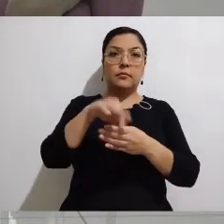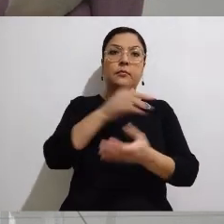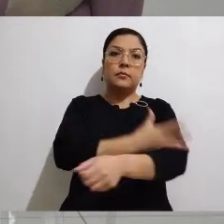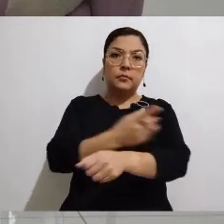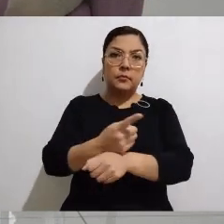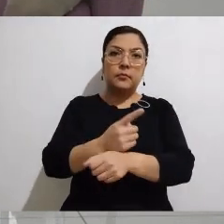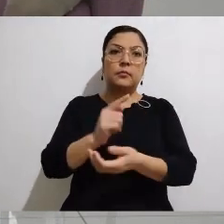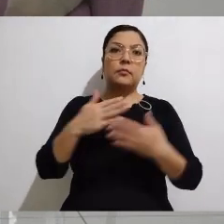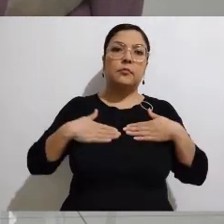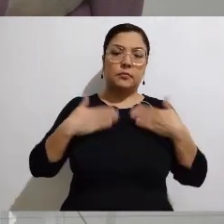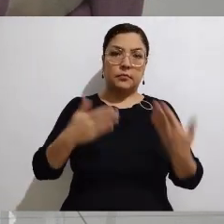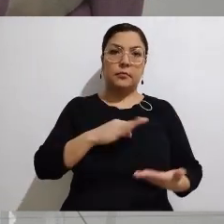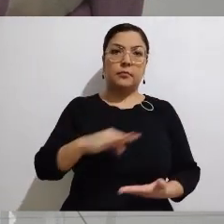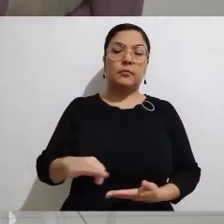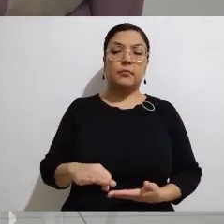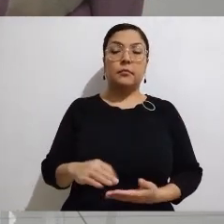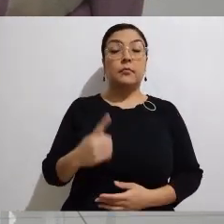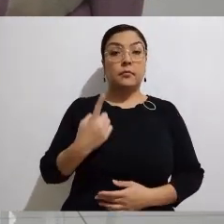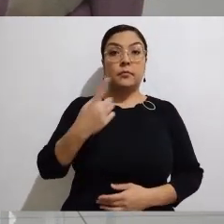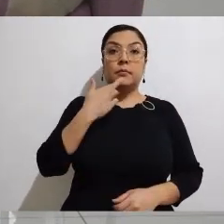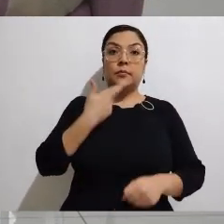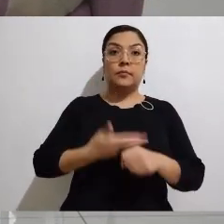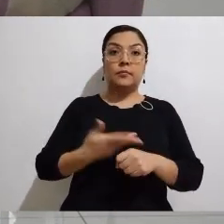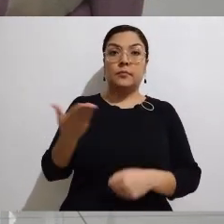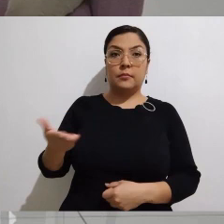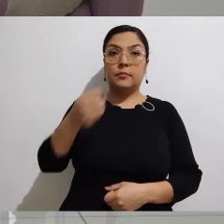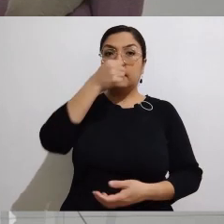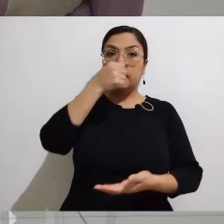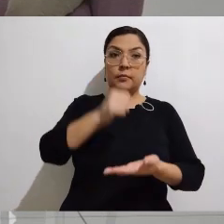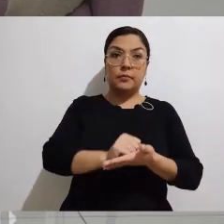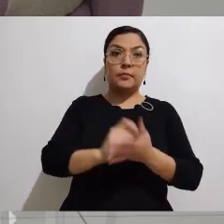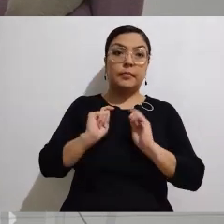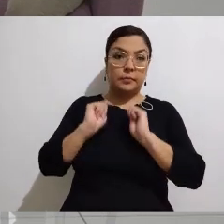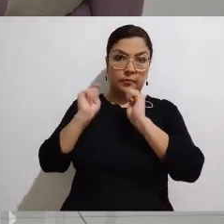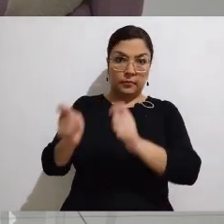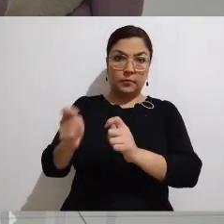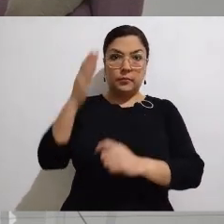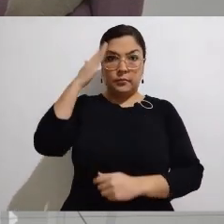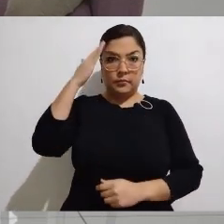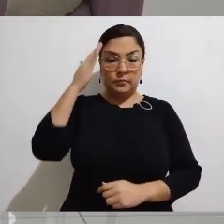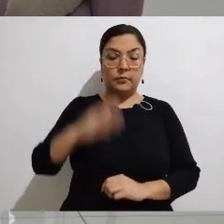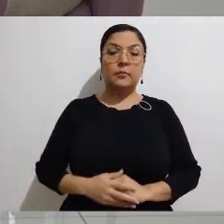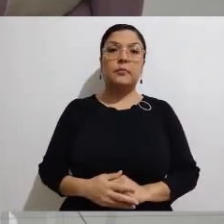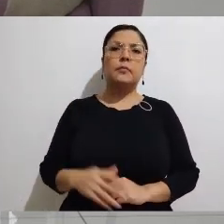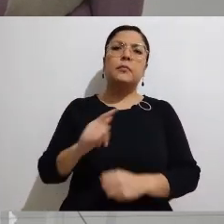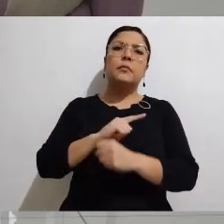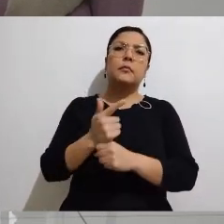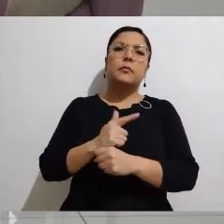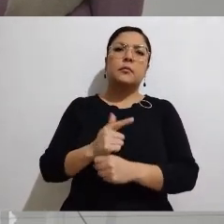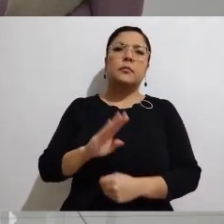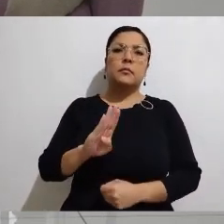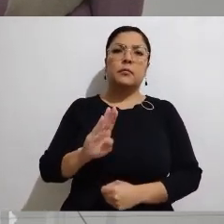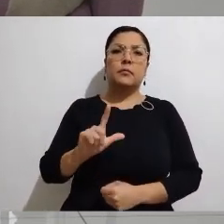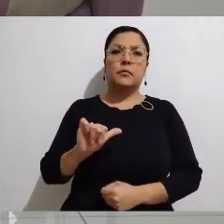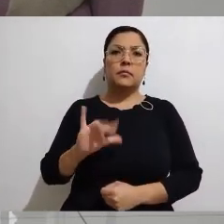estructura administrativa ejecutiva se encuentra el titular de la Secretaría Ejecutiva. Y bueno, el licenciado Blanco, primero, antes que